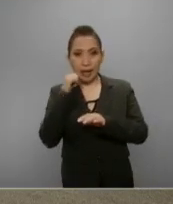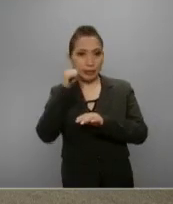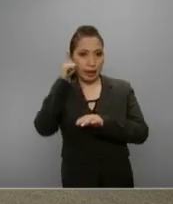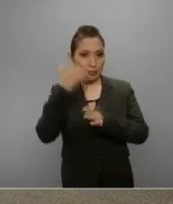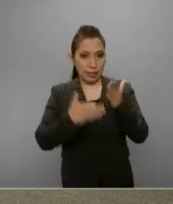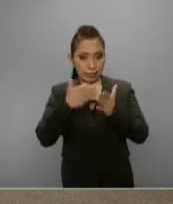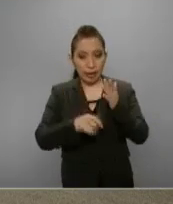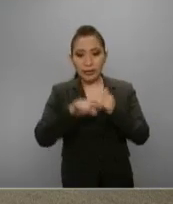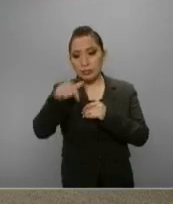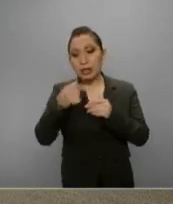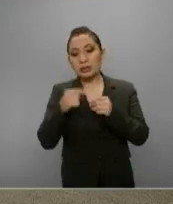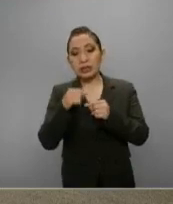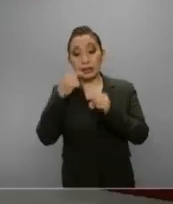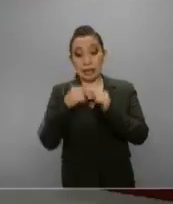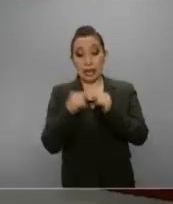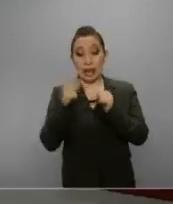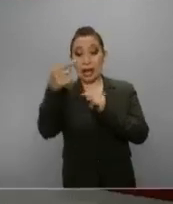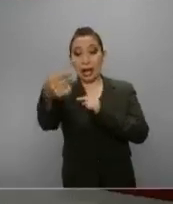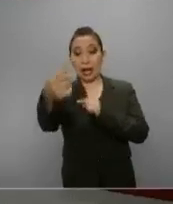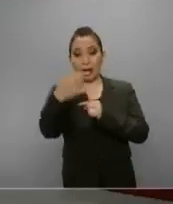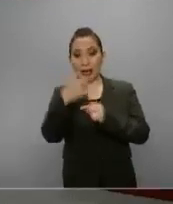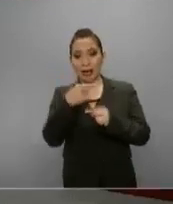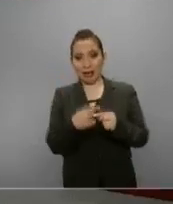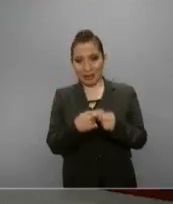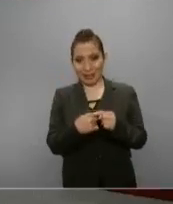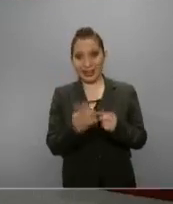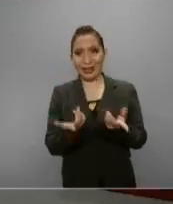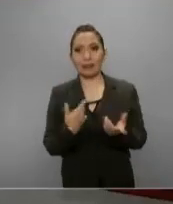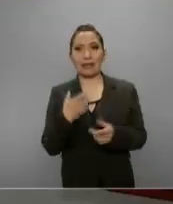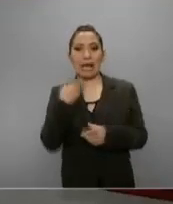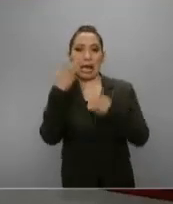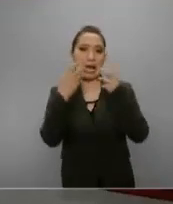pendiente ayer, y nos vamos a ir de atrás para adelante.